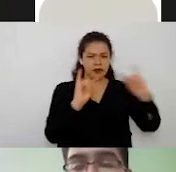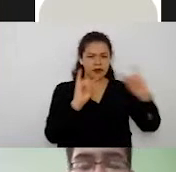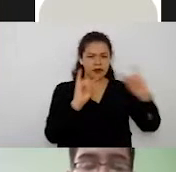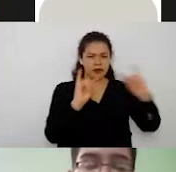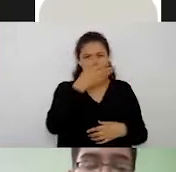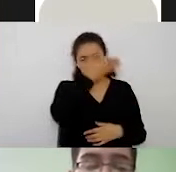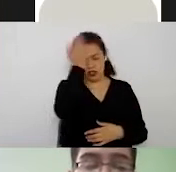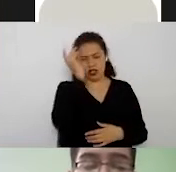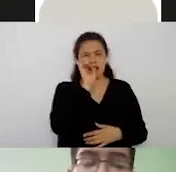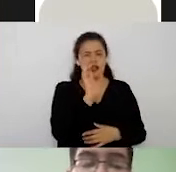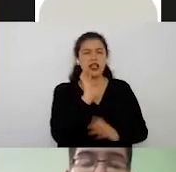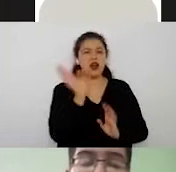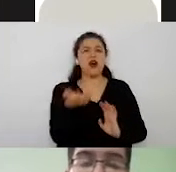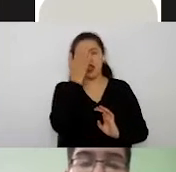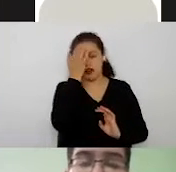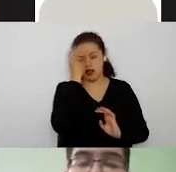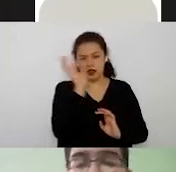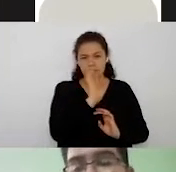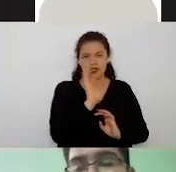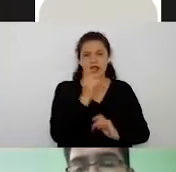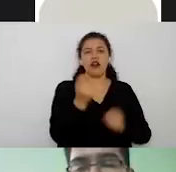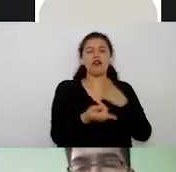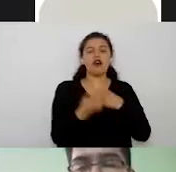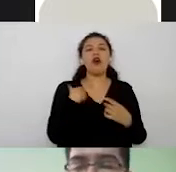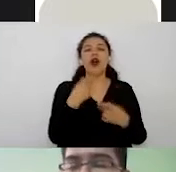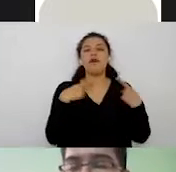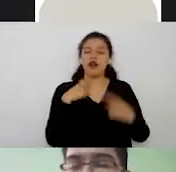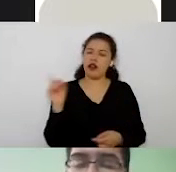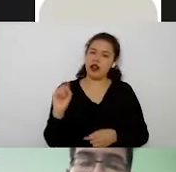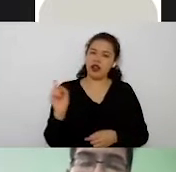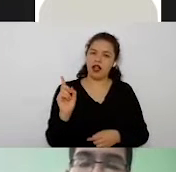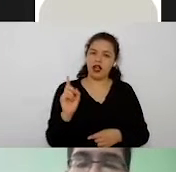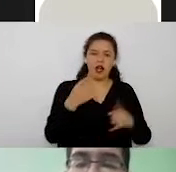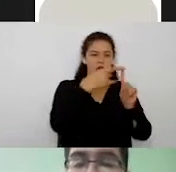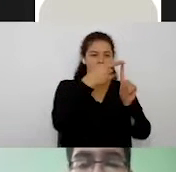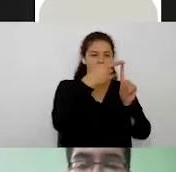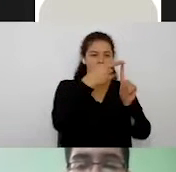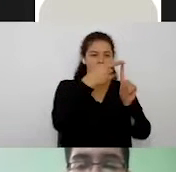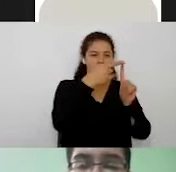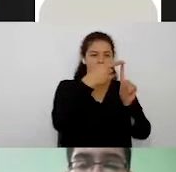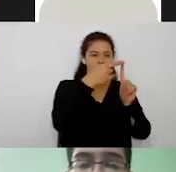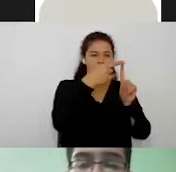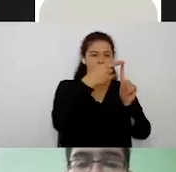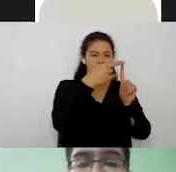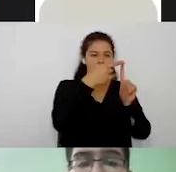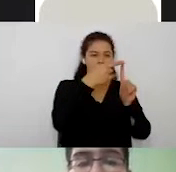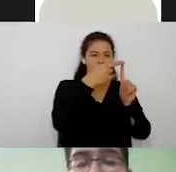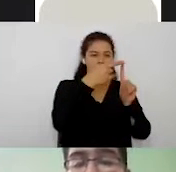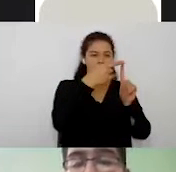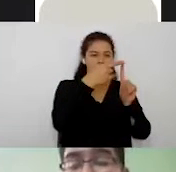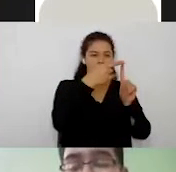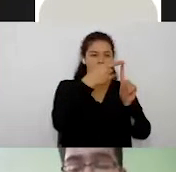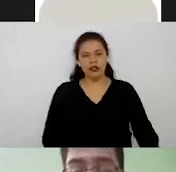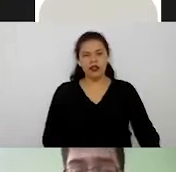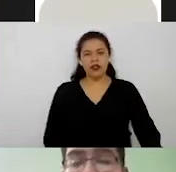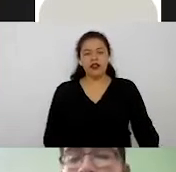las han visto o si las conocen, pero hay unas en las que solo se ve un monito que va caminando hacia una puerta o que va una flechita hacia cierto lado.